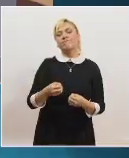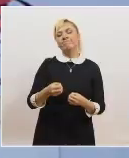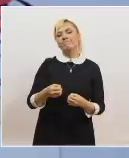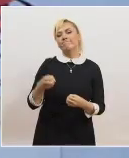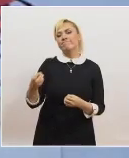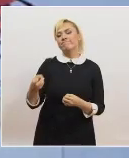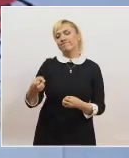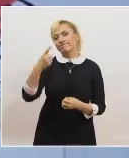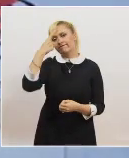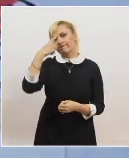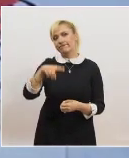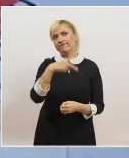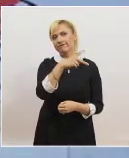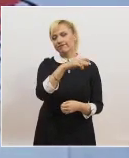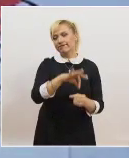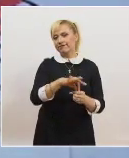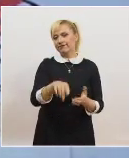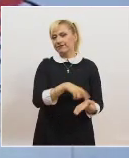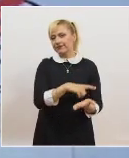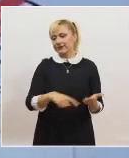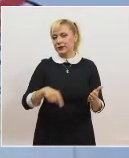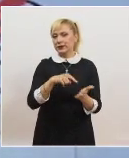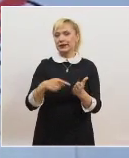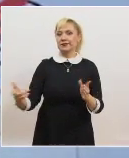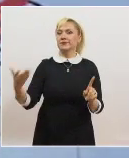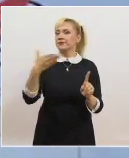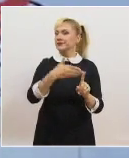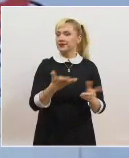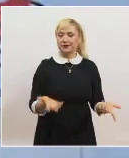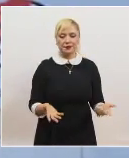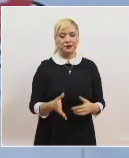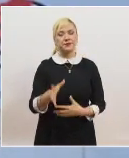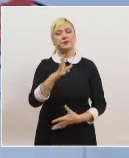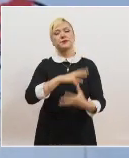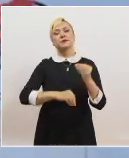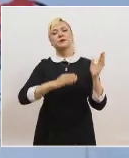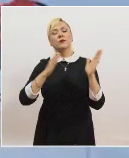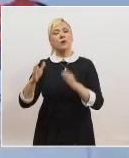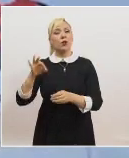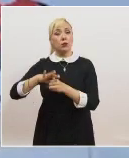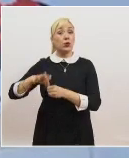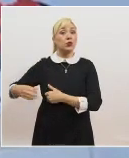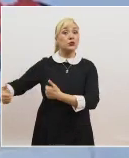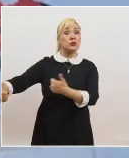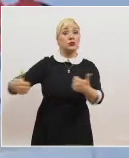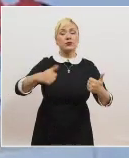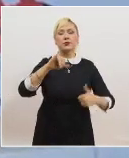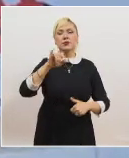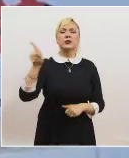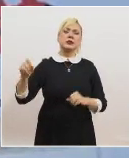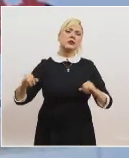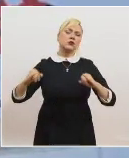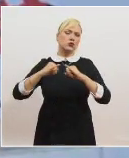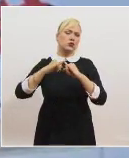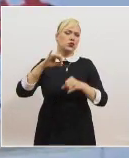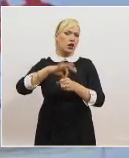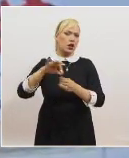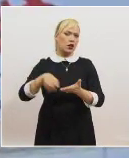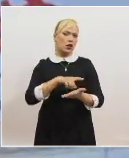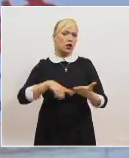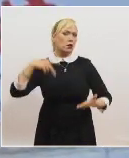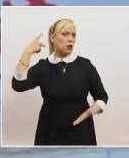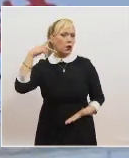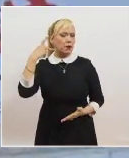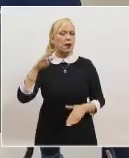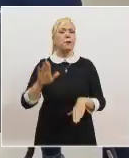respectiva. En otro asunto, la Sala Superior, por mayoría de votos, también confirmó el acuerdo del Instituto Electoral de Puebla por el